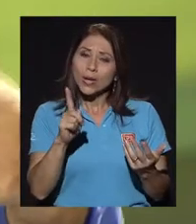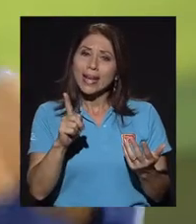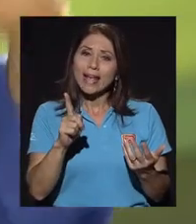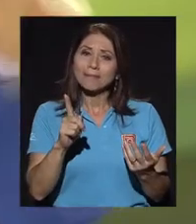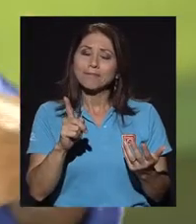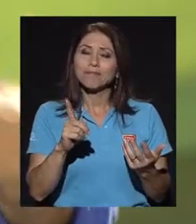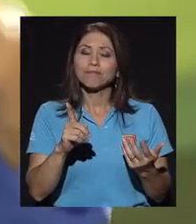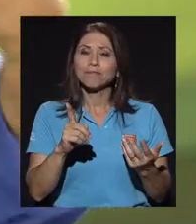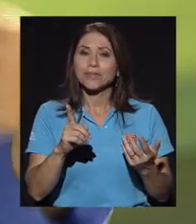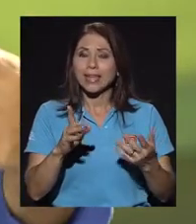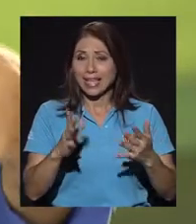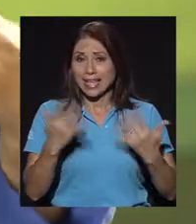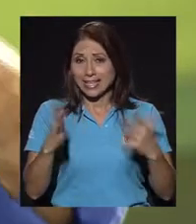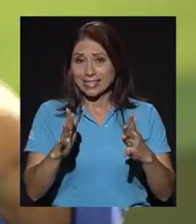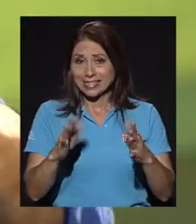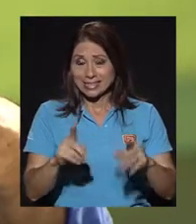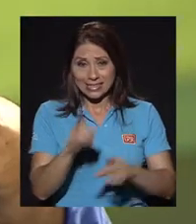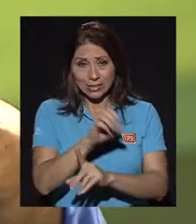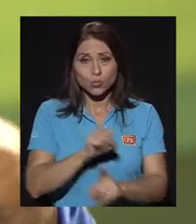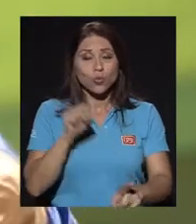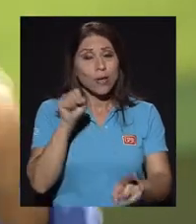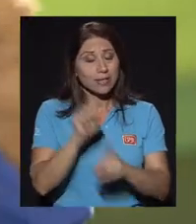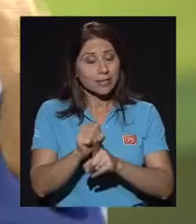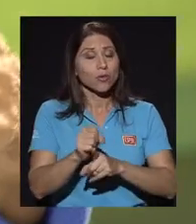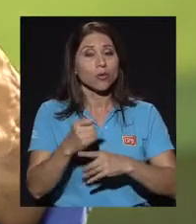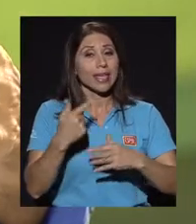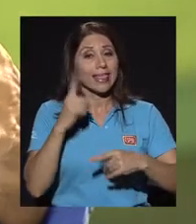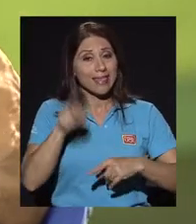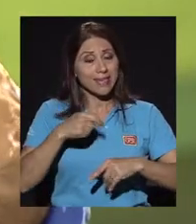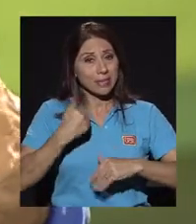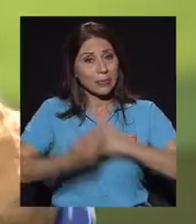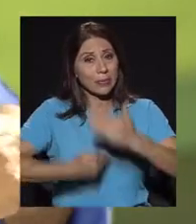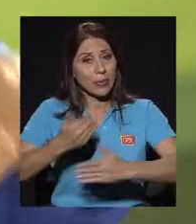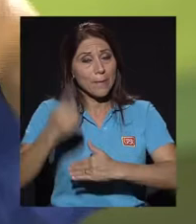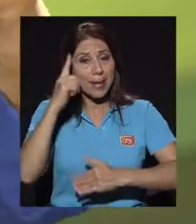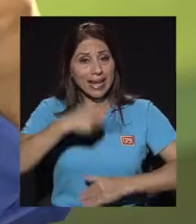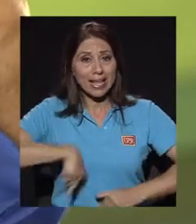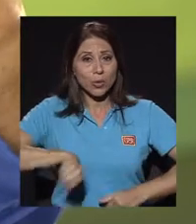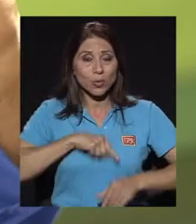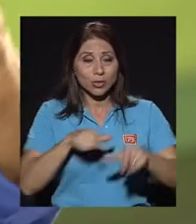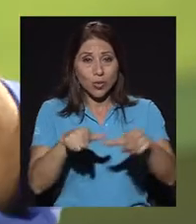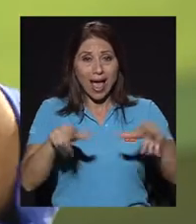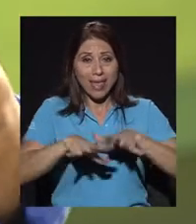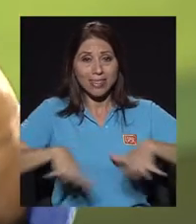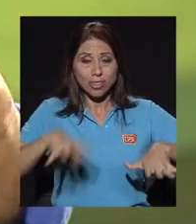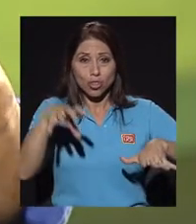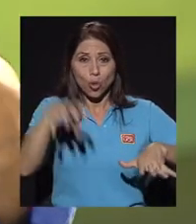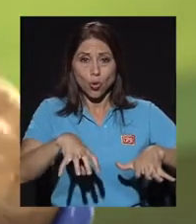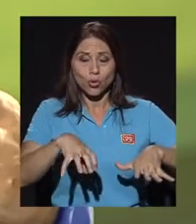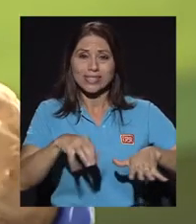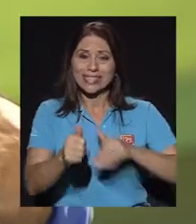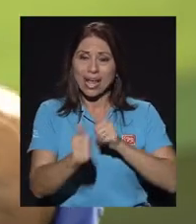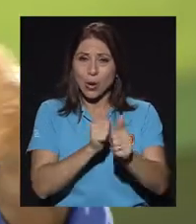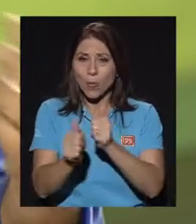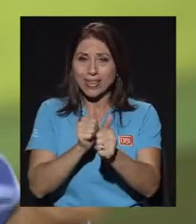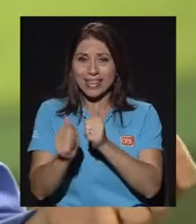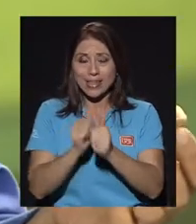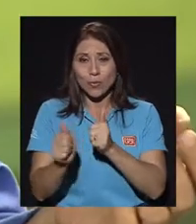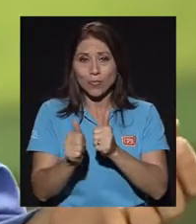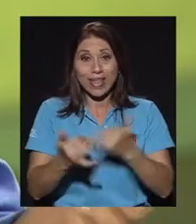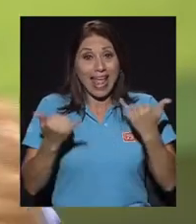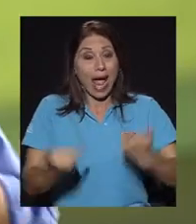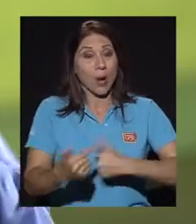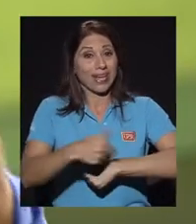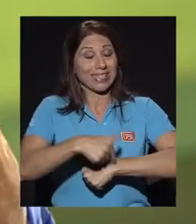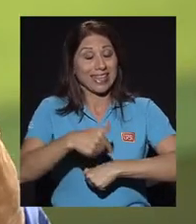escalera de pasos a dar para llevar a nuestro cantón a ser un cantón competitivo. En el tiempo tan apremiante